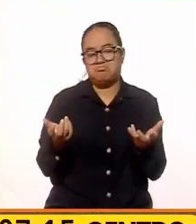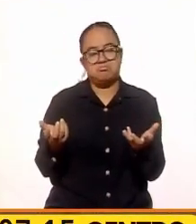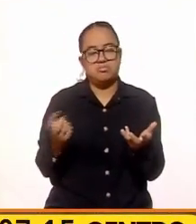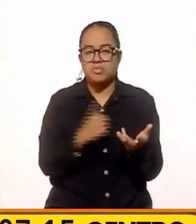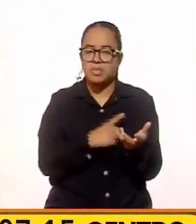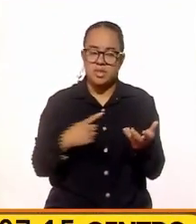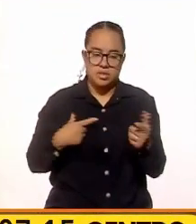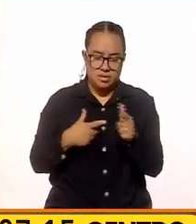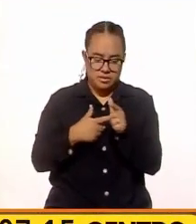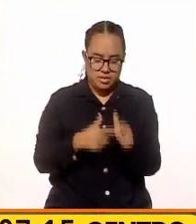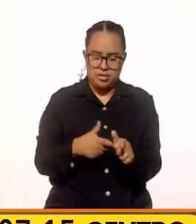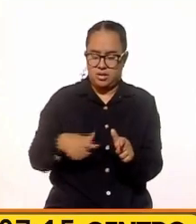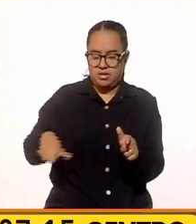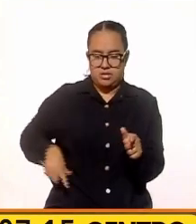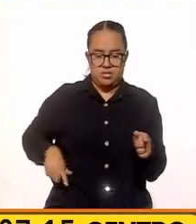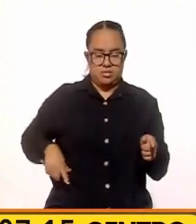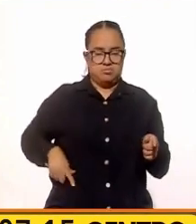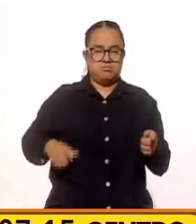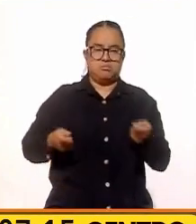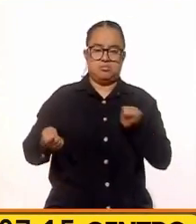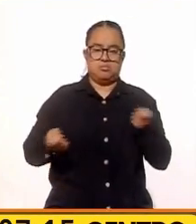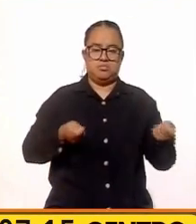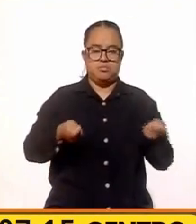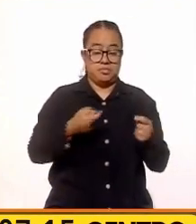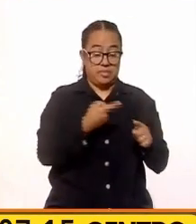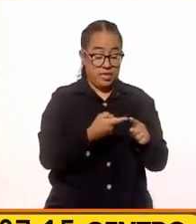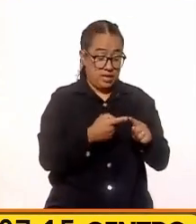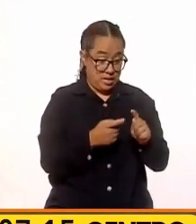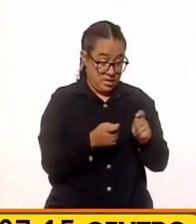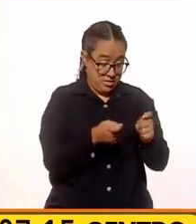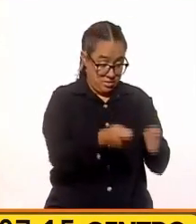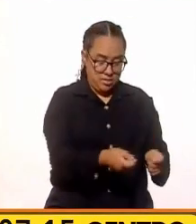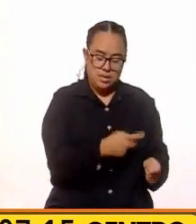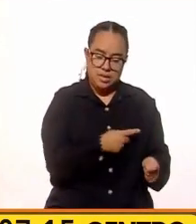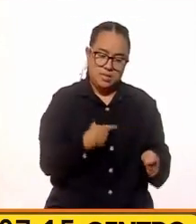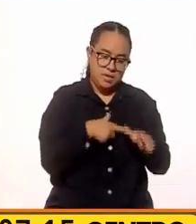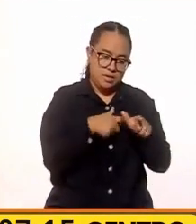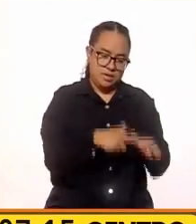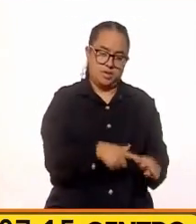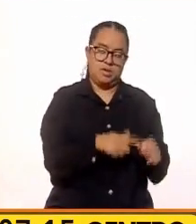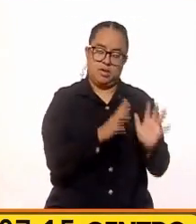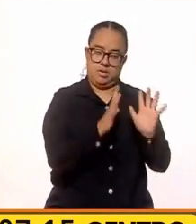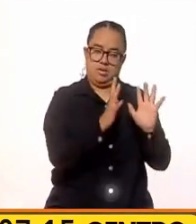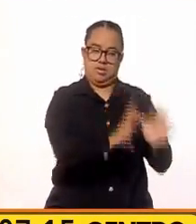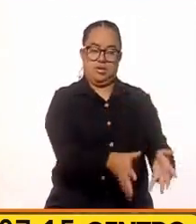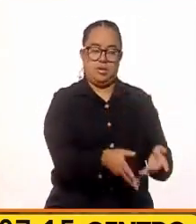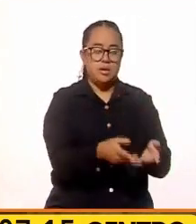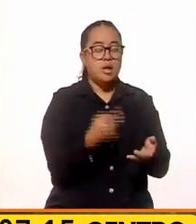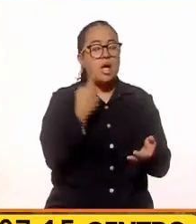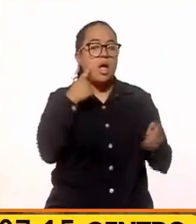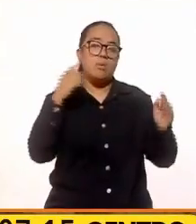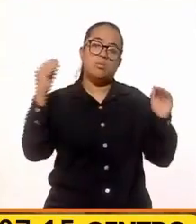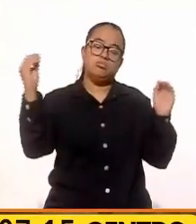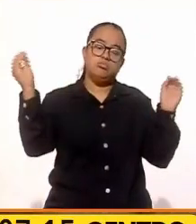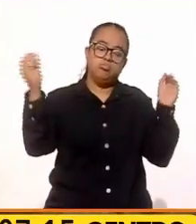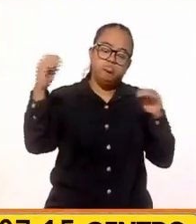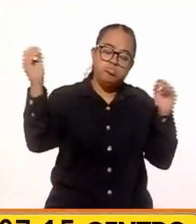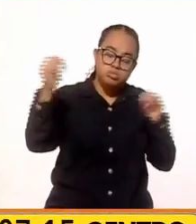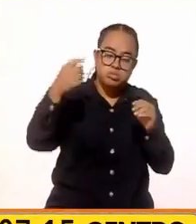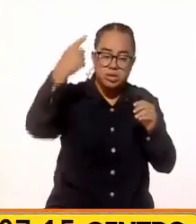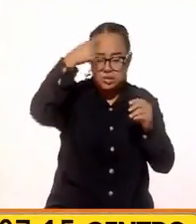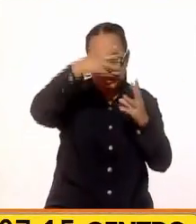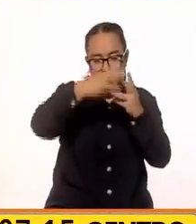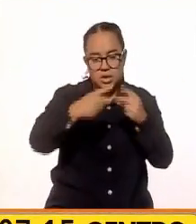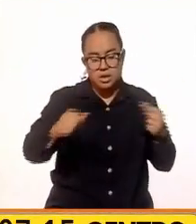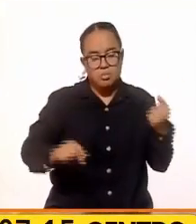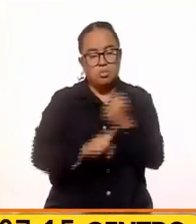seguir gobernando como hasta ahora el régimen que se había instalado y, en todo caso, abrir el proceso de negociación y de salidas